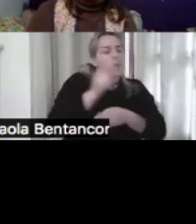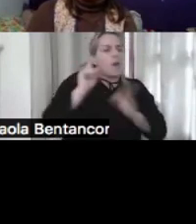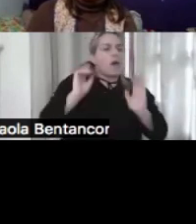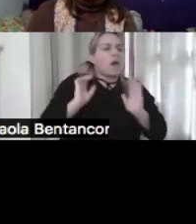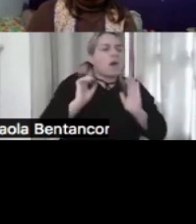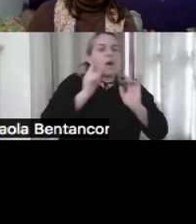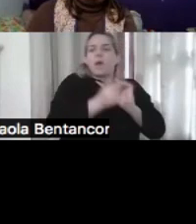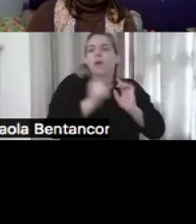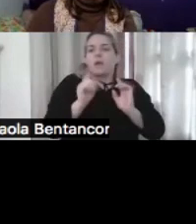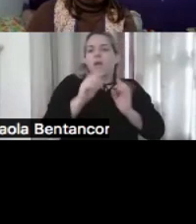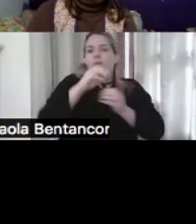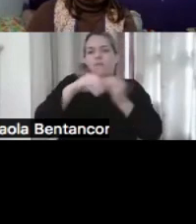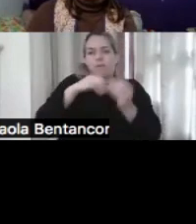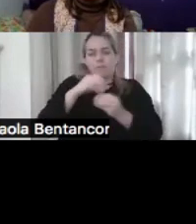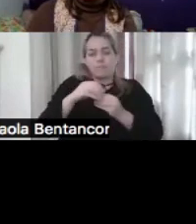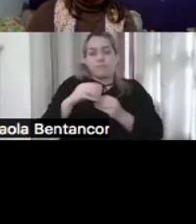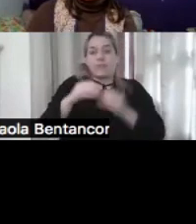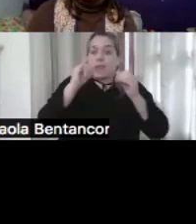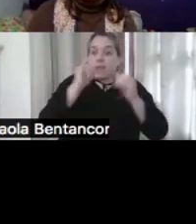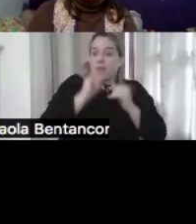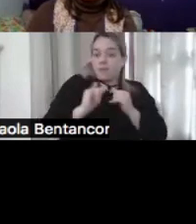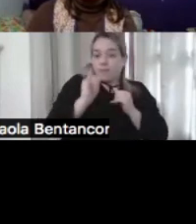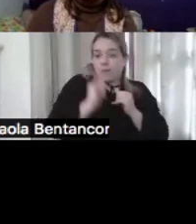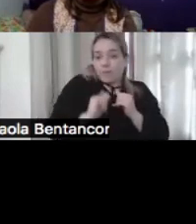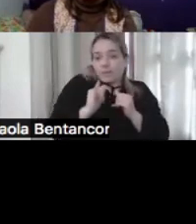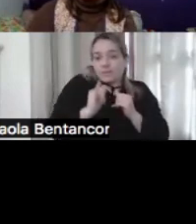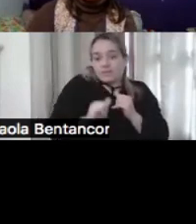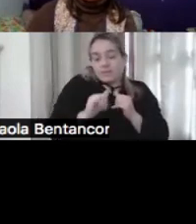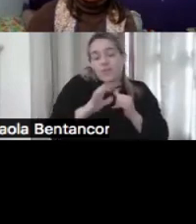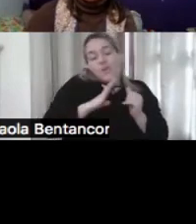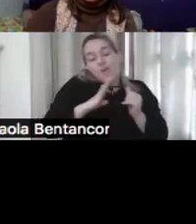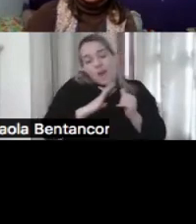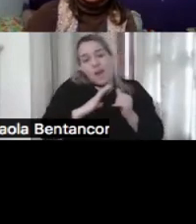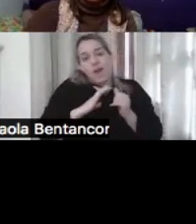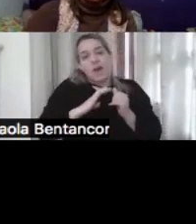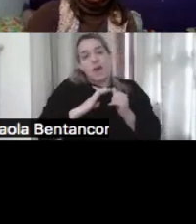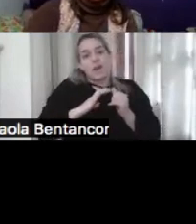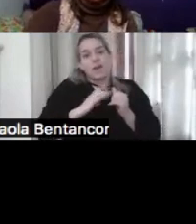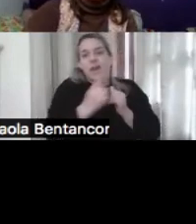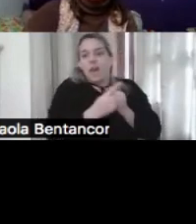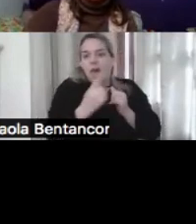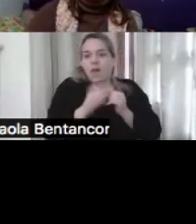poder brindarle a las familias para que puedan tomar cada una de esas familias sus propias